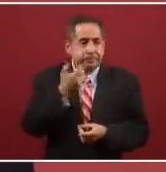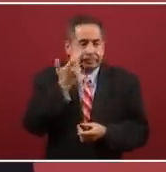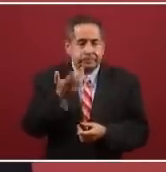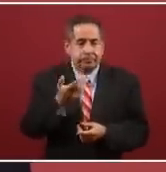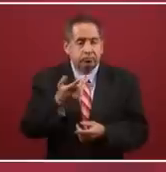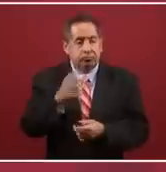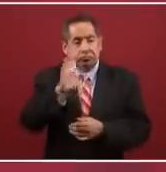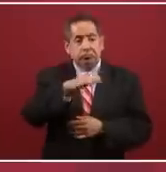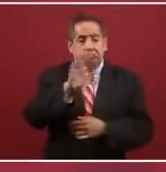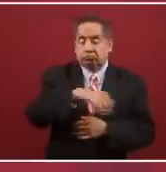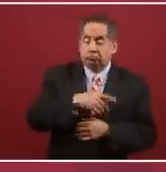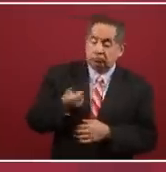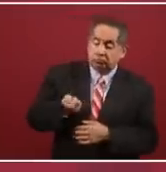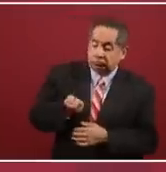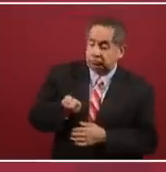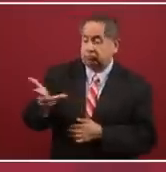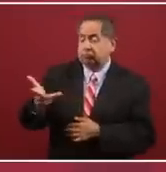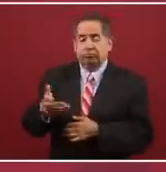declare alerta